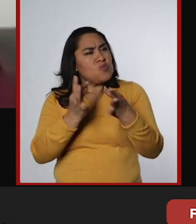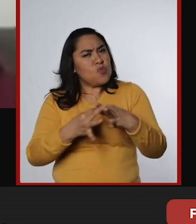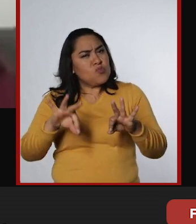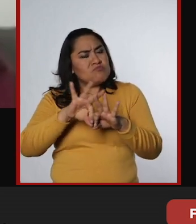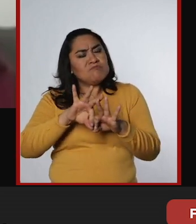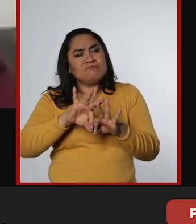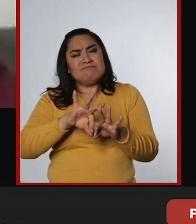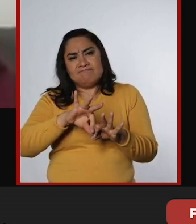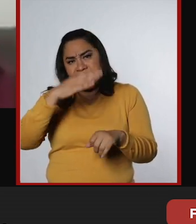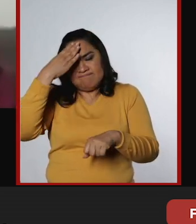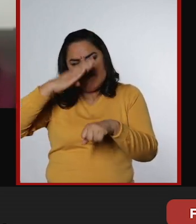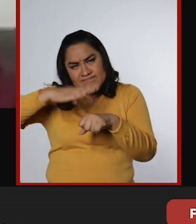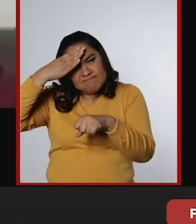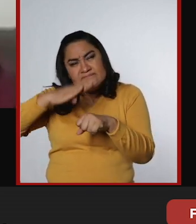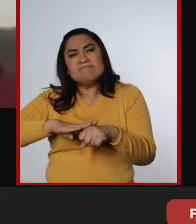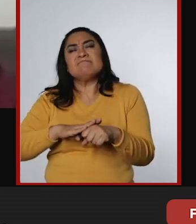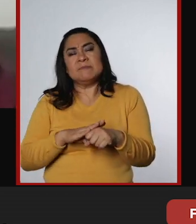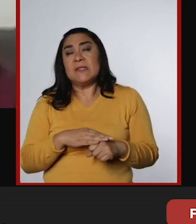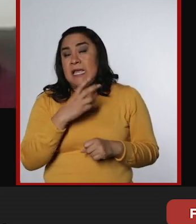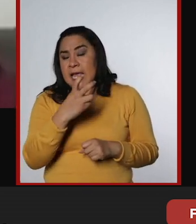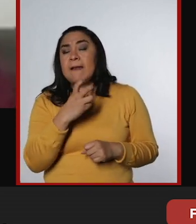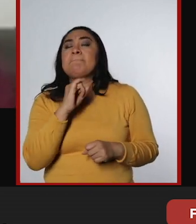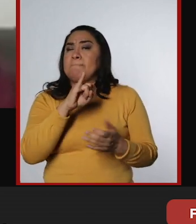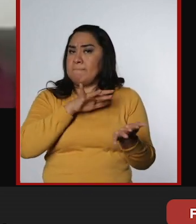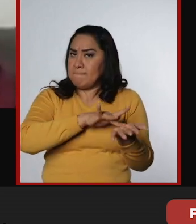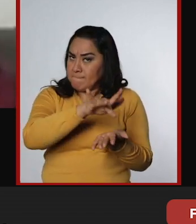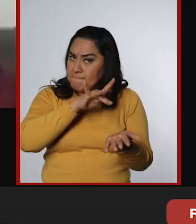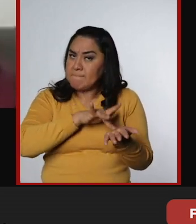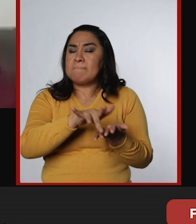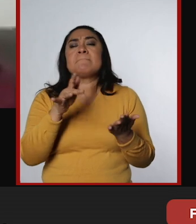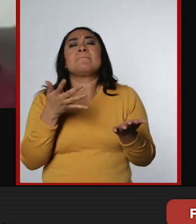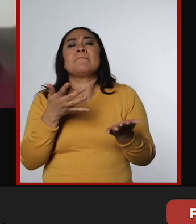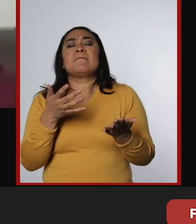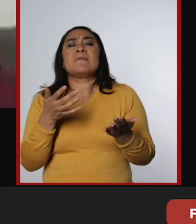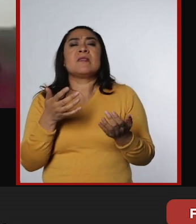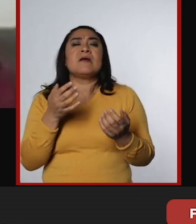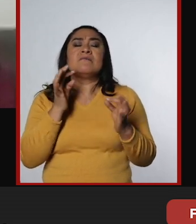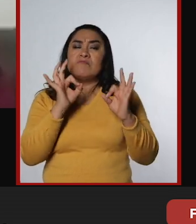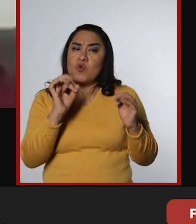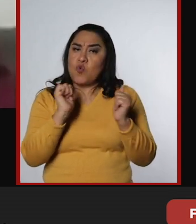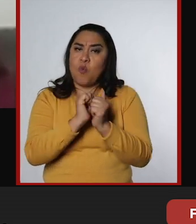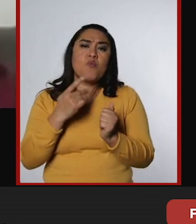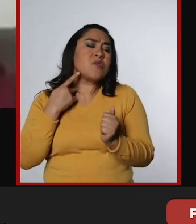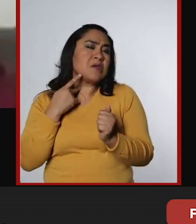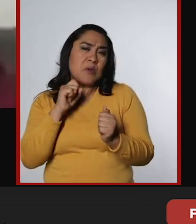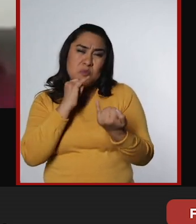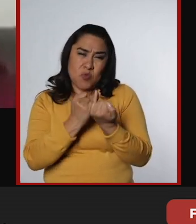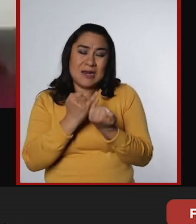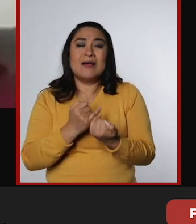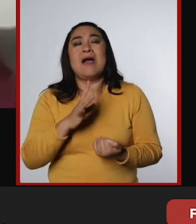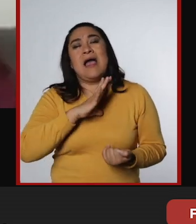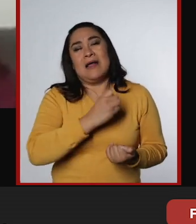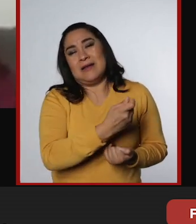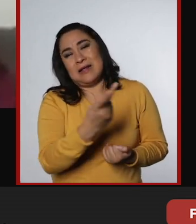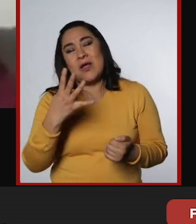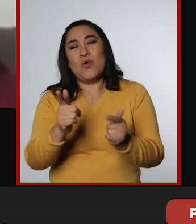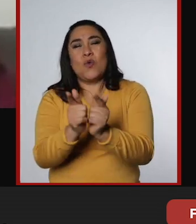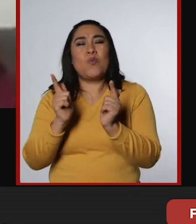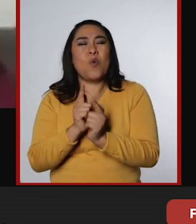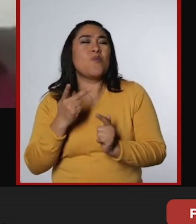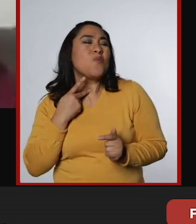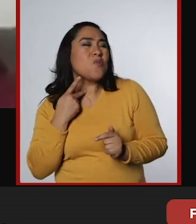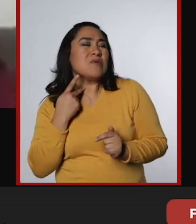moralmente, políticamente. Y aunque los partidos políticos no están como muy de acuerdo con las